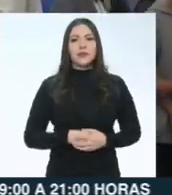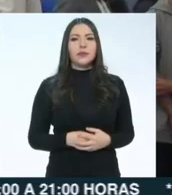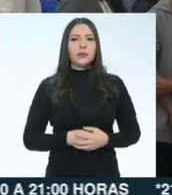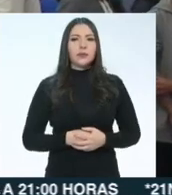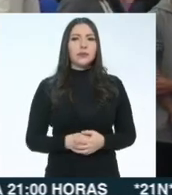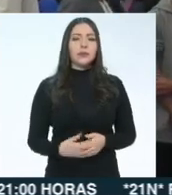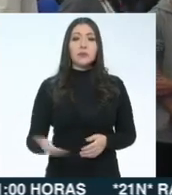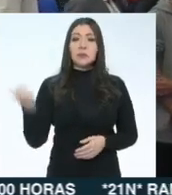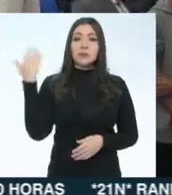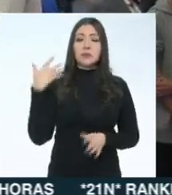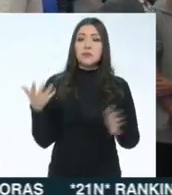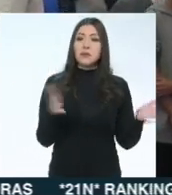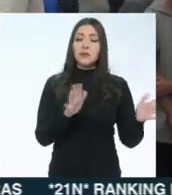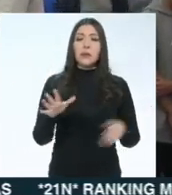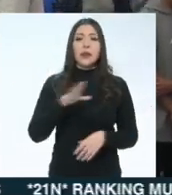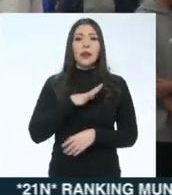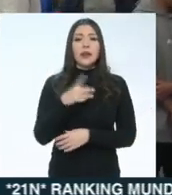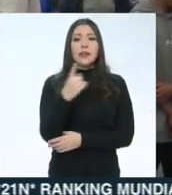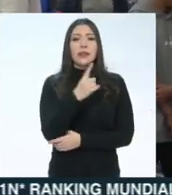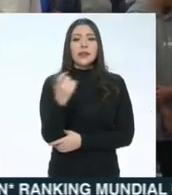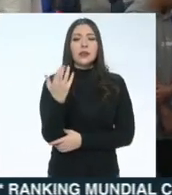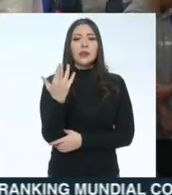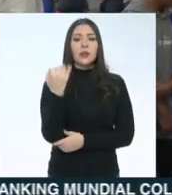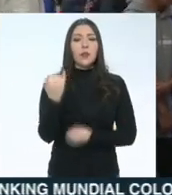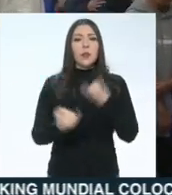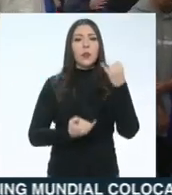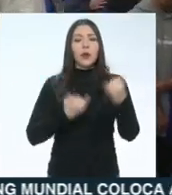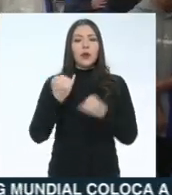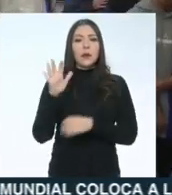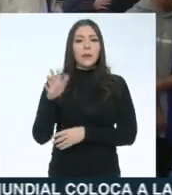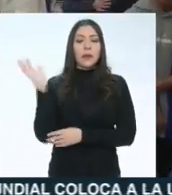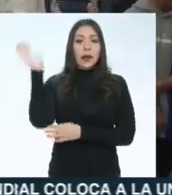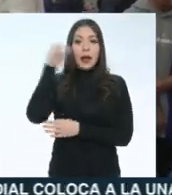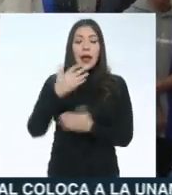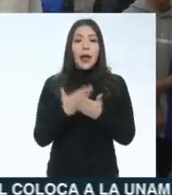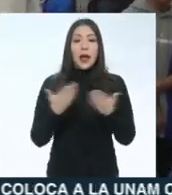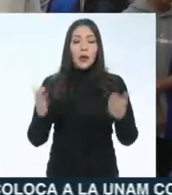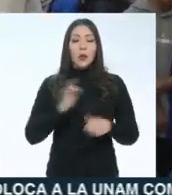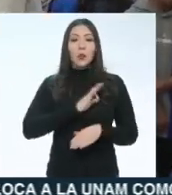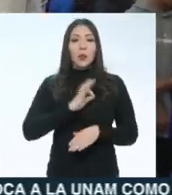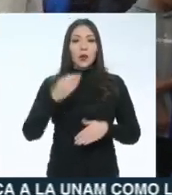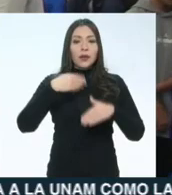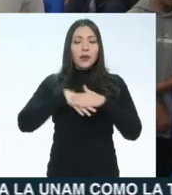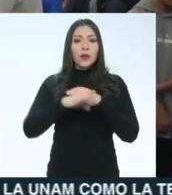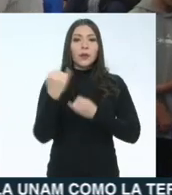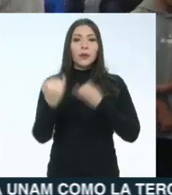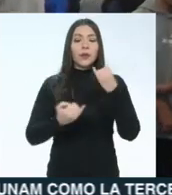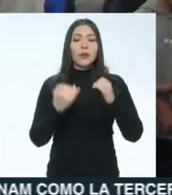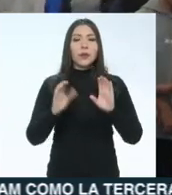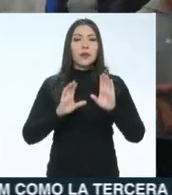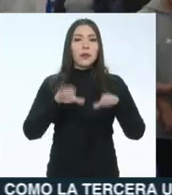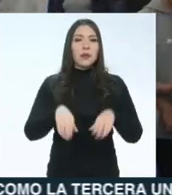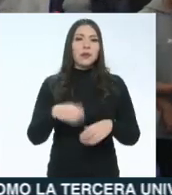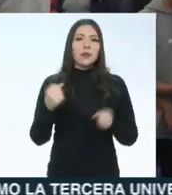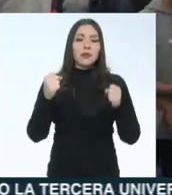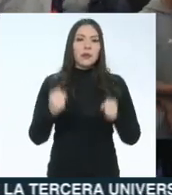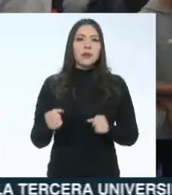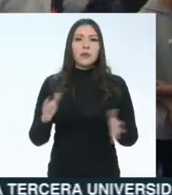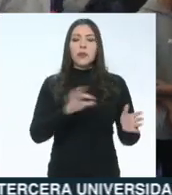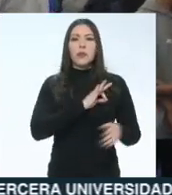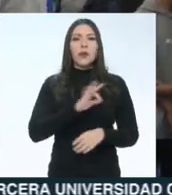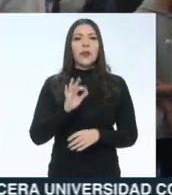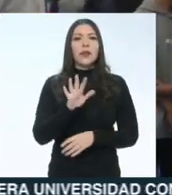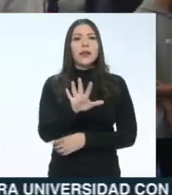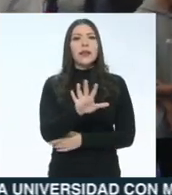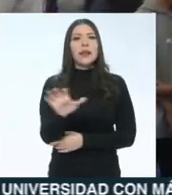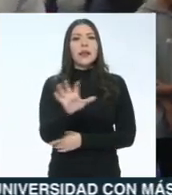una capacidad para 150 jugadores de básquetbol. Hoy tendremos una capacidad en este año seguramente para